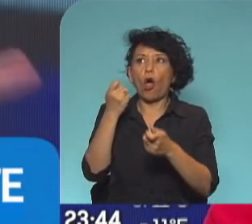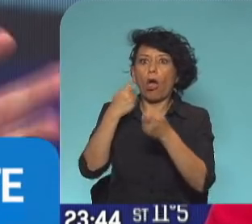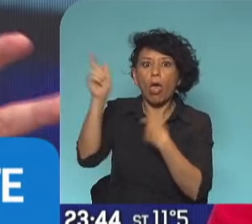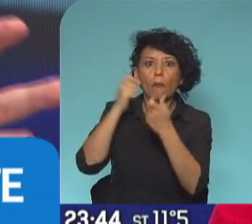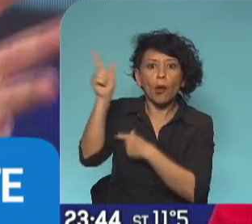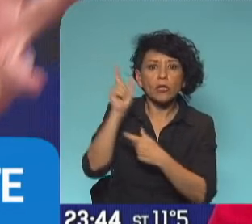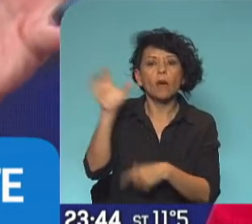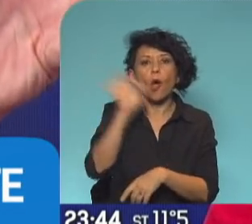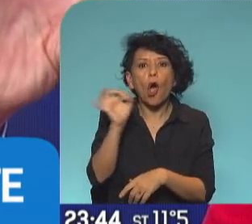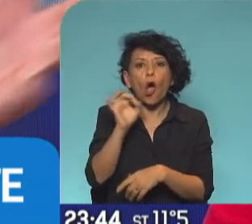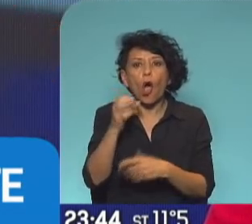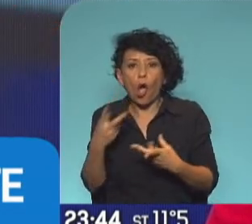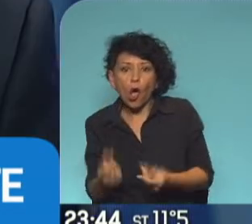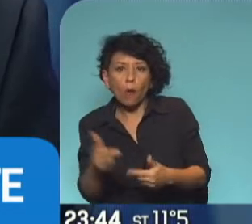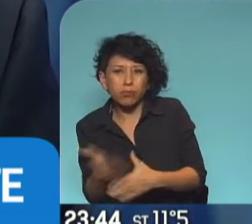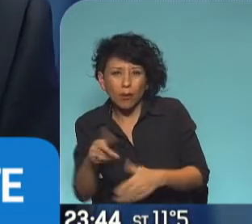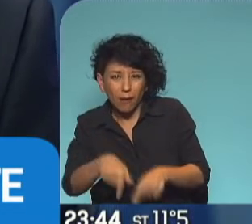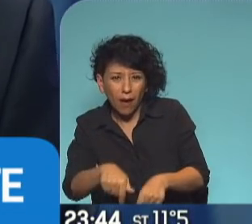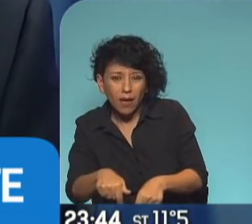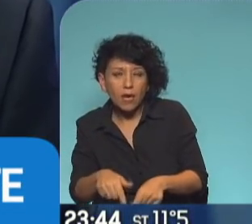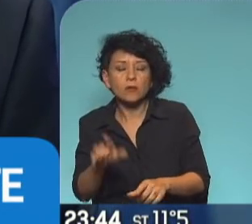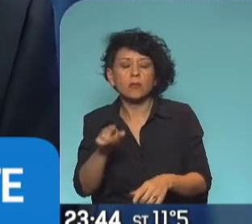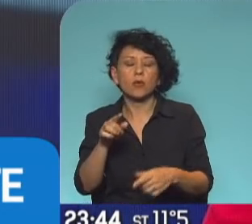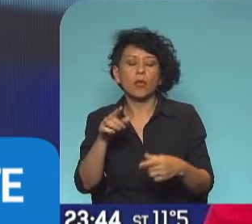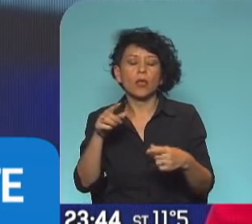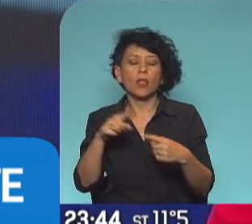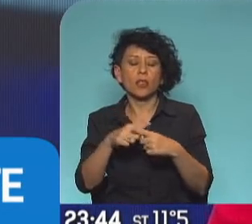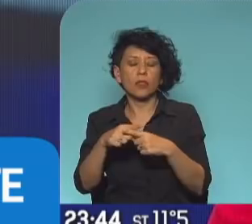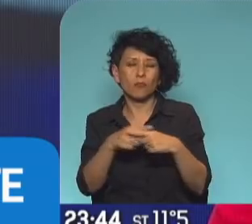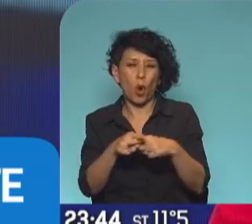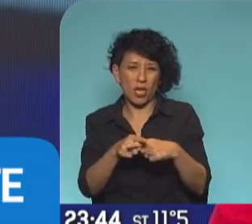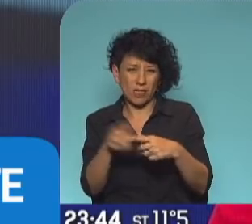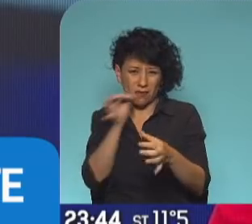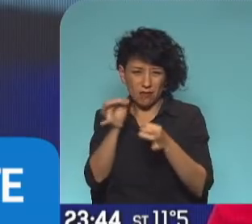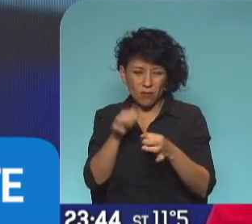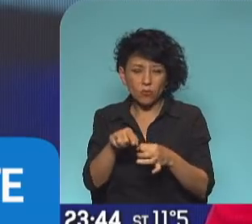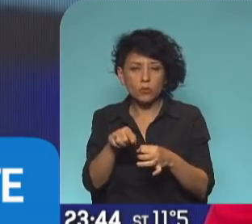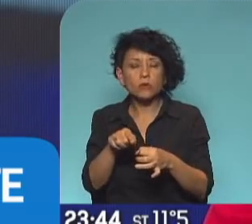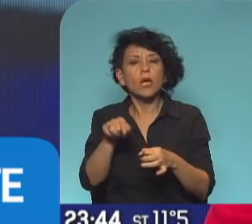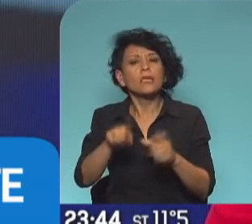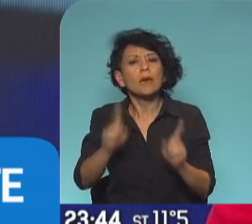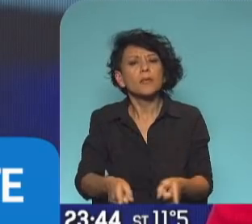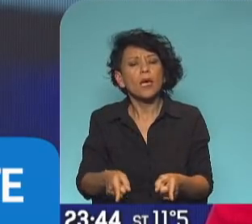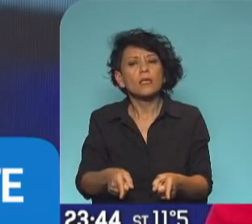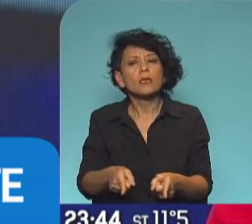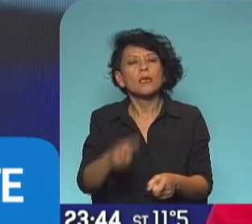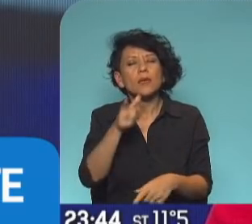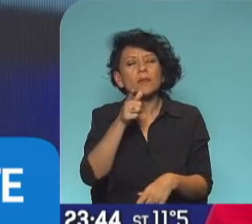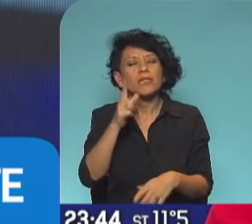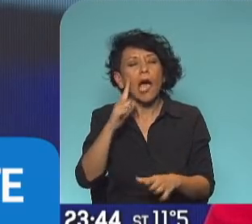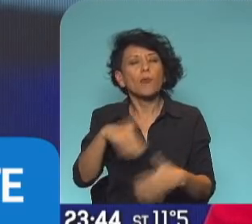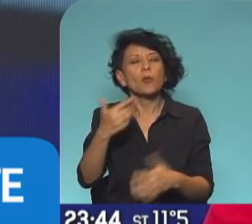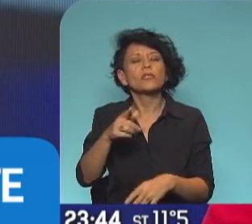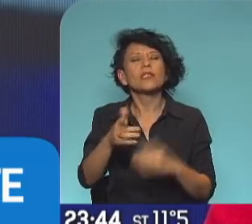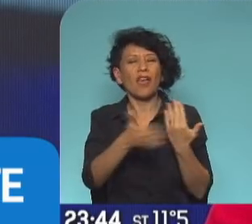tiempo. Una discusión técnica, pero también política. Y ahí también, creo que ahí Del Caño aprovecha